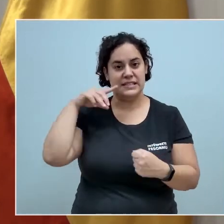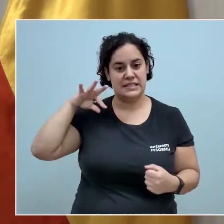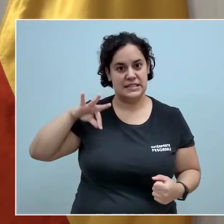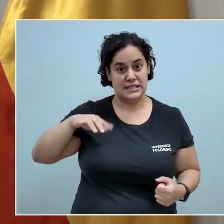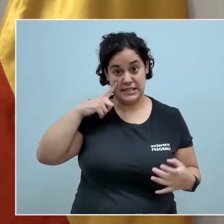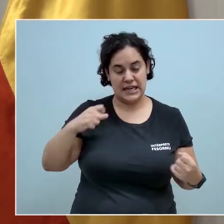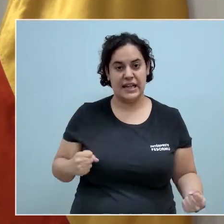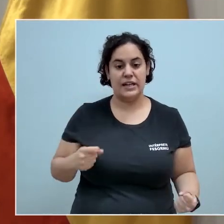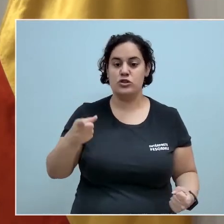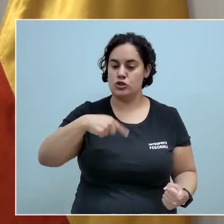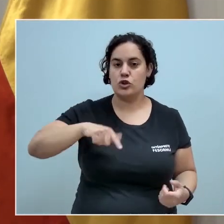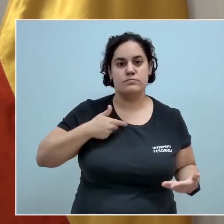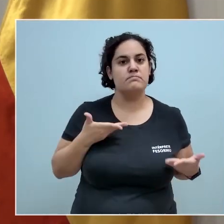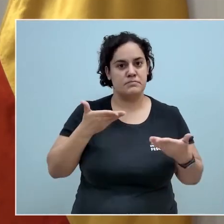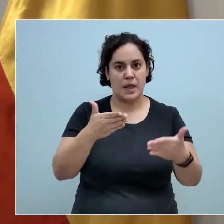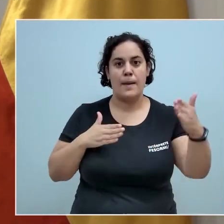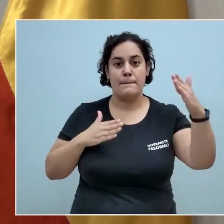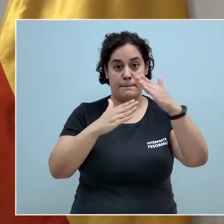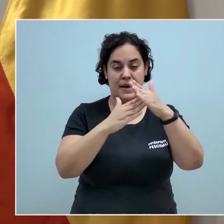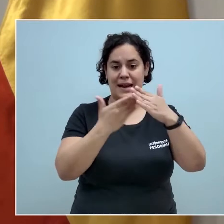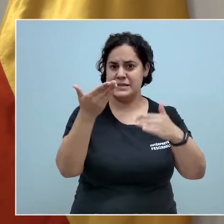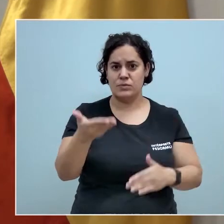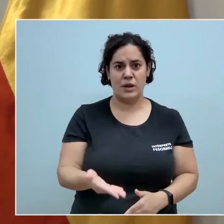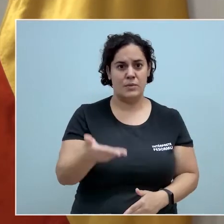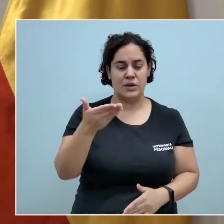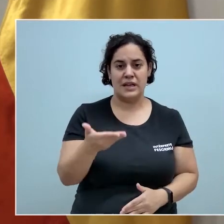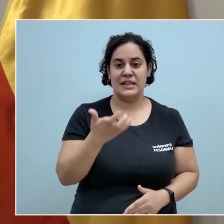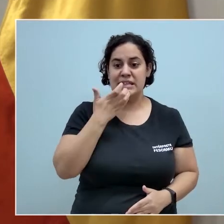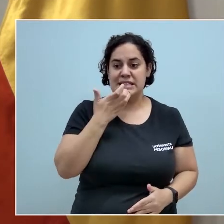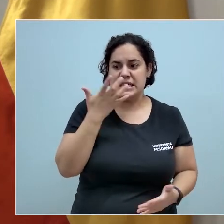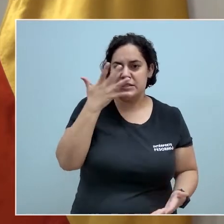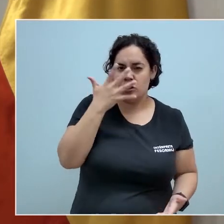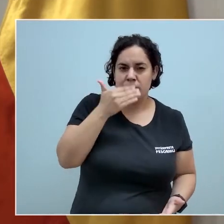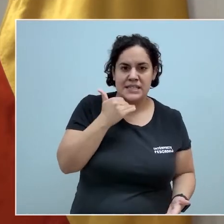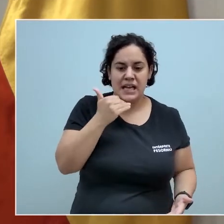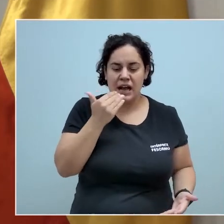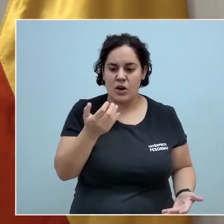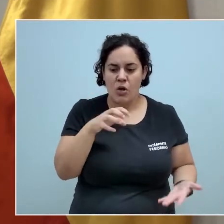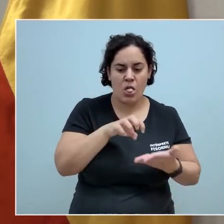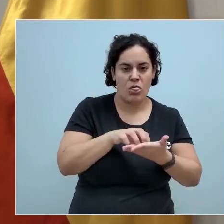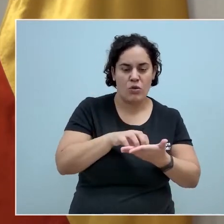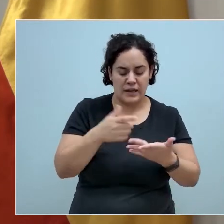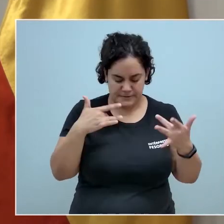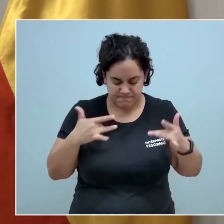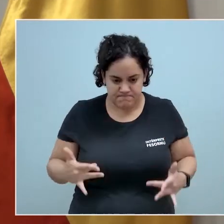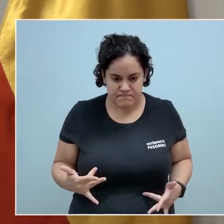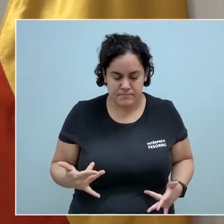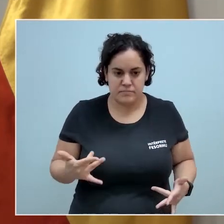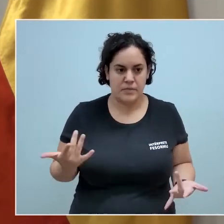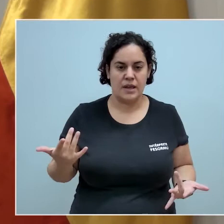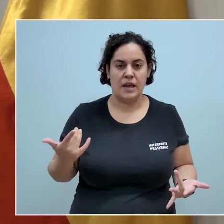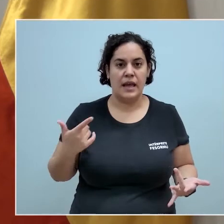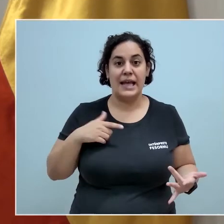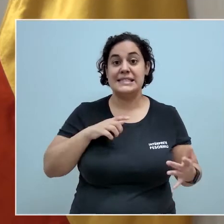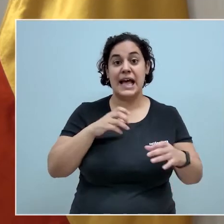para ayudar a parar al virus y que es sumamente importante que ante la más mínima sospecha de poder tener la enfermedad no se acuda